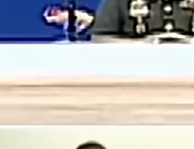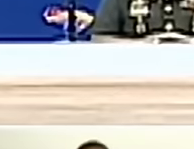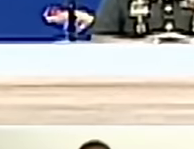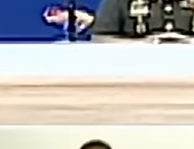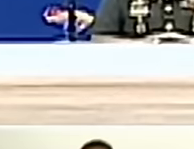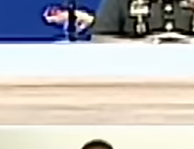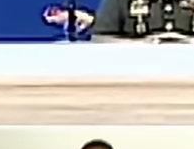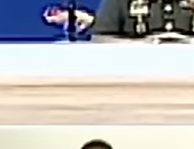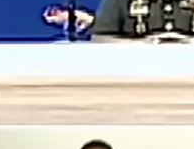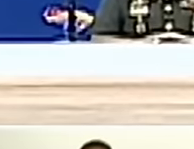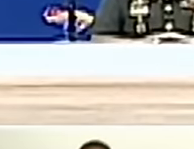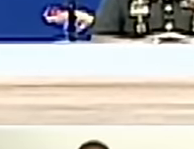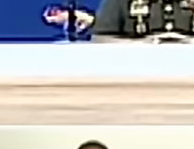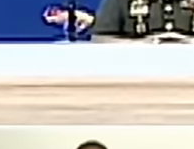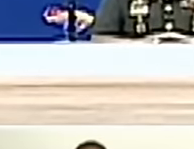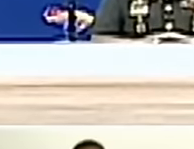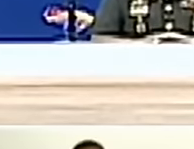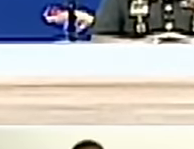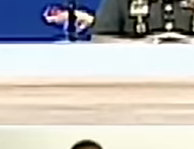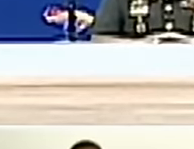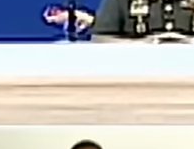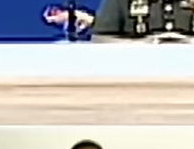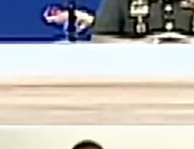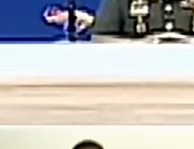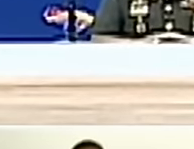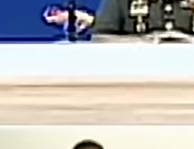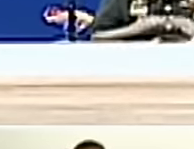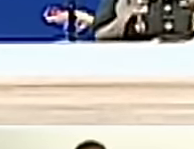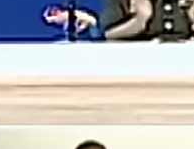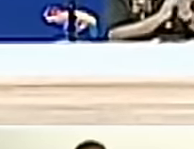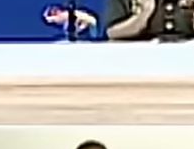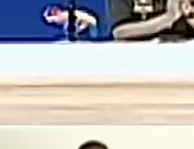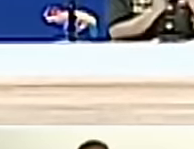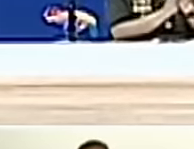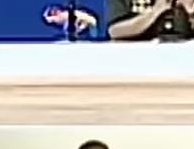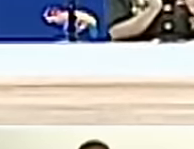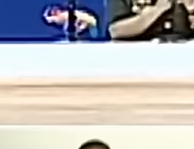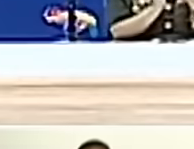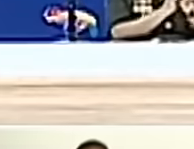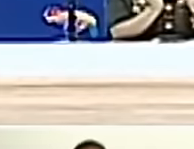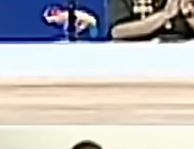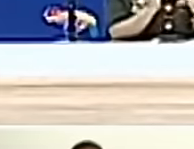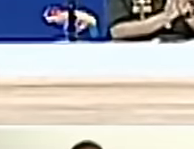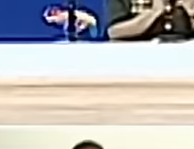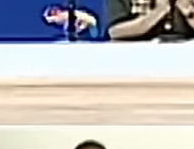Academia Militar del Ejército, mi esposa, Cilia Flores.